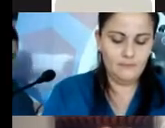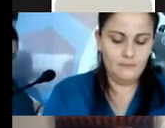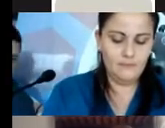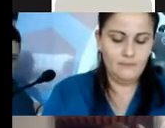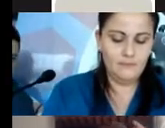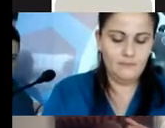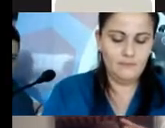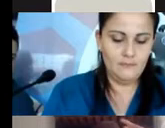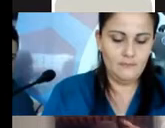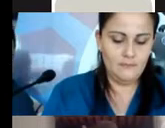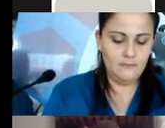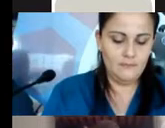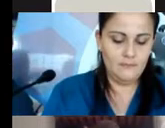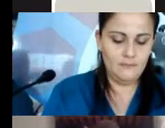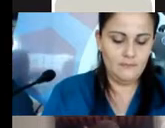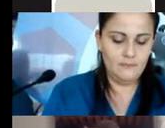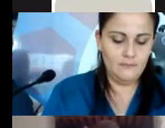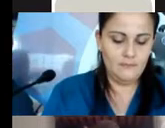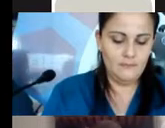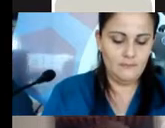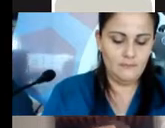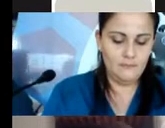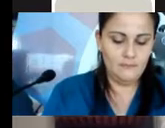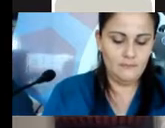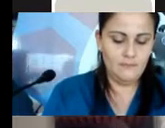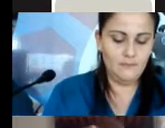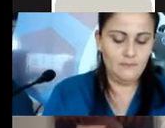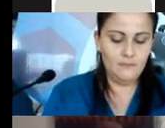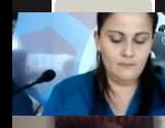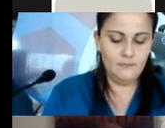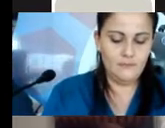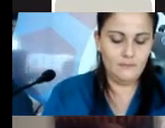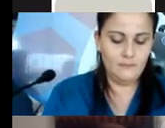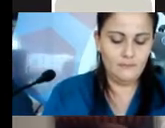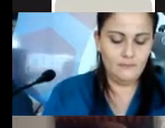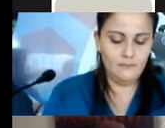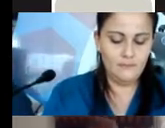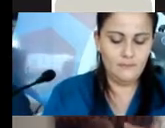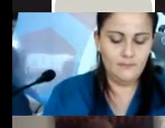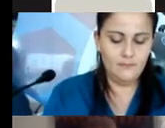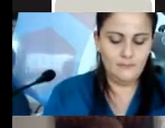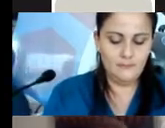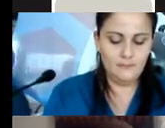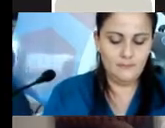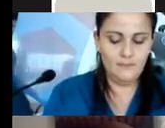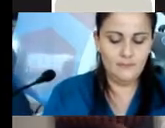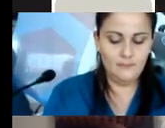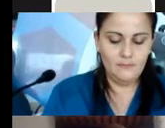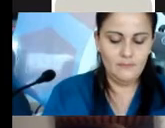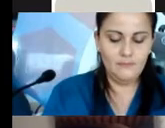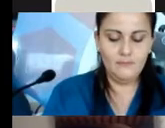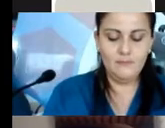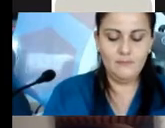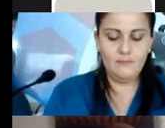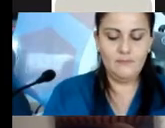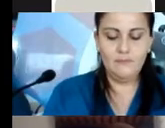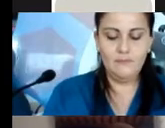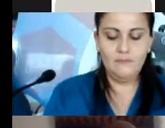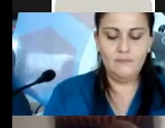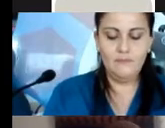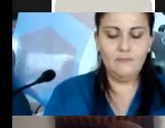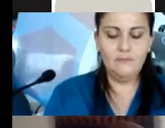alinear, dónde hacer fuerza, dónde contener, ¿ok? En este momento voy hacia lo específico